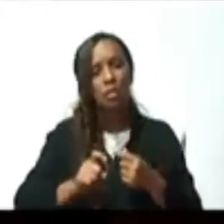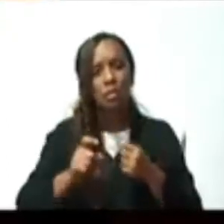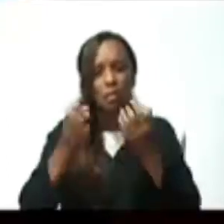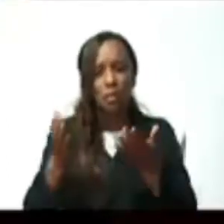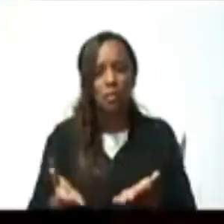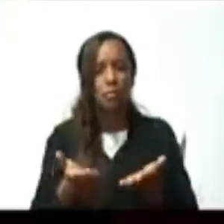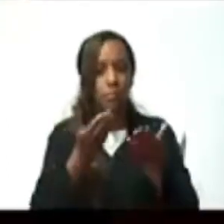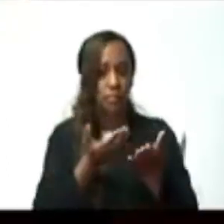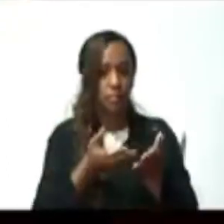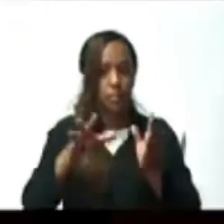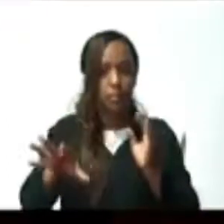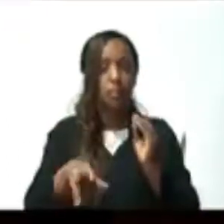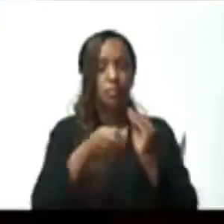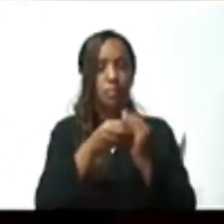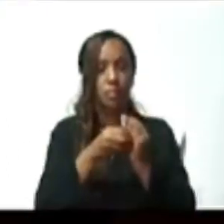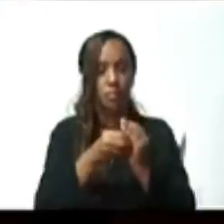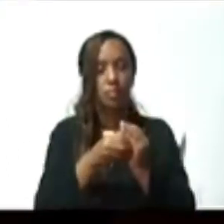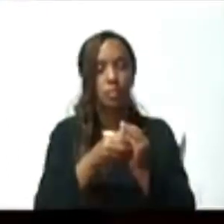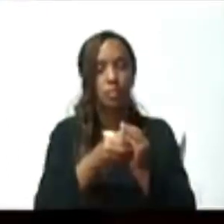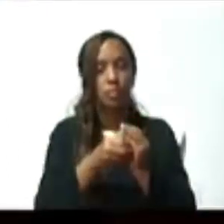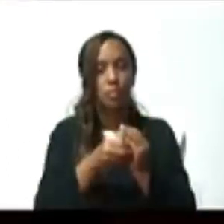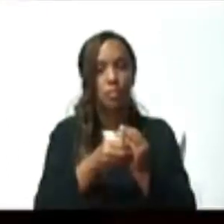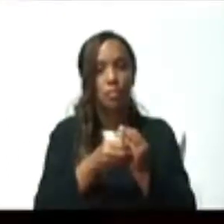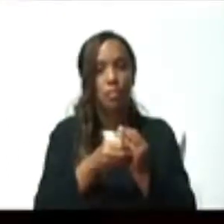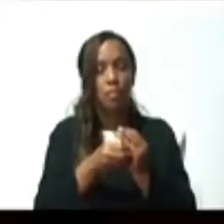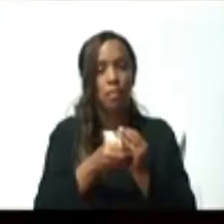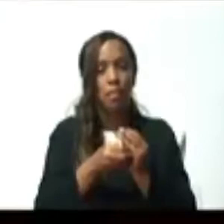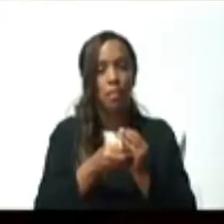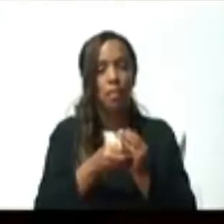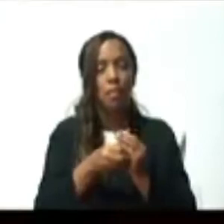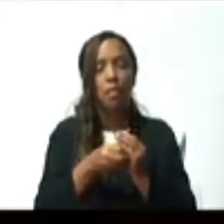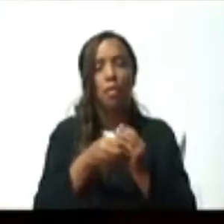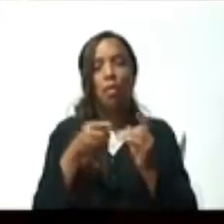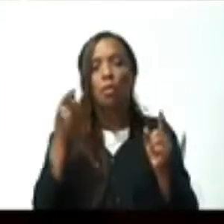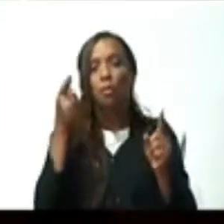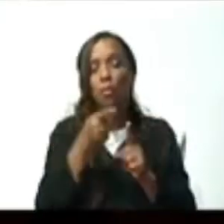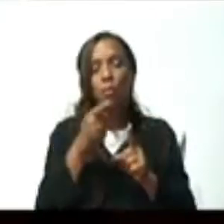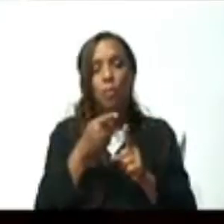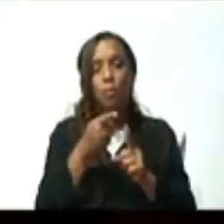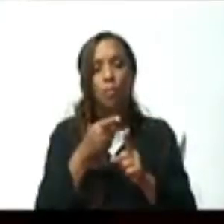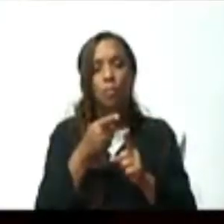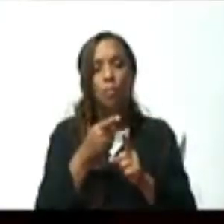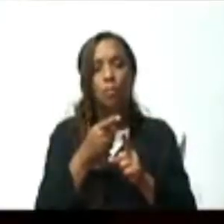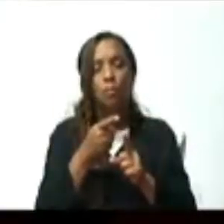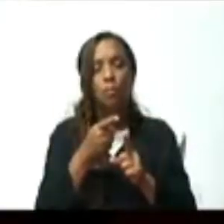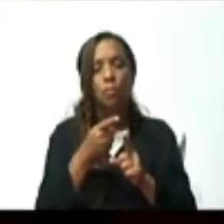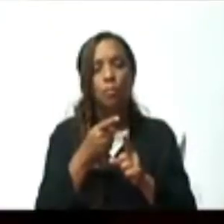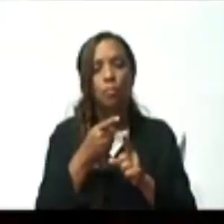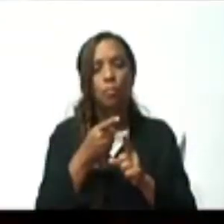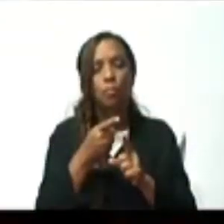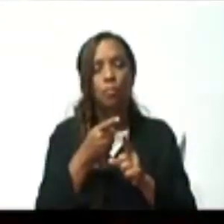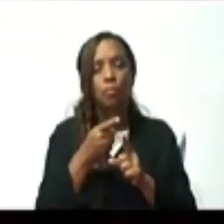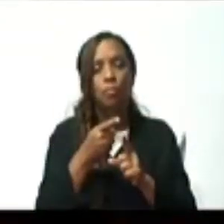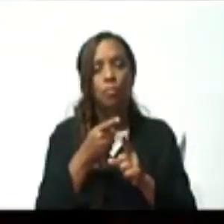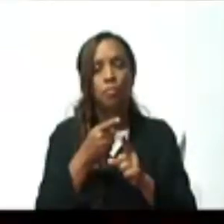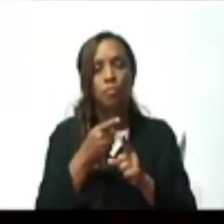trabajo de Robert Vargas. Es una sugerencia que le estoy haciendo, presidente, y que encaja en la